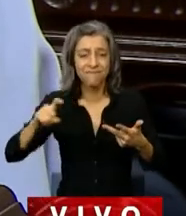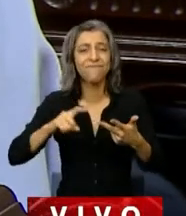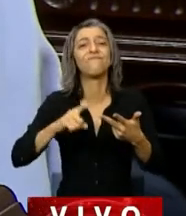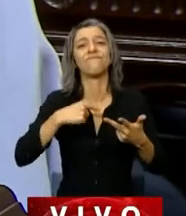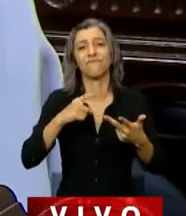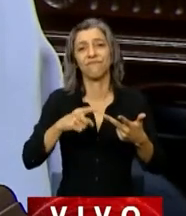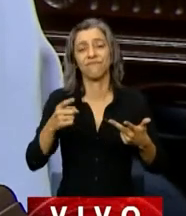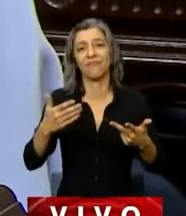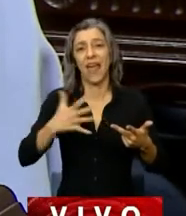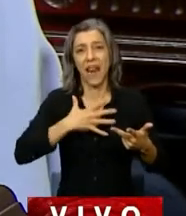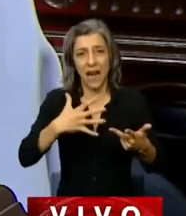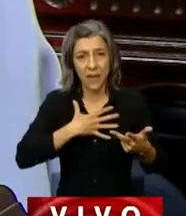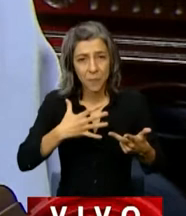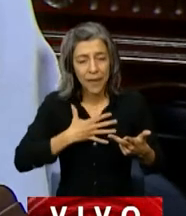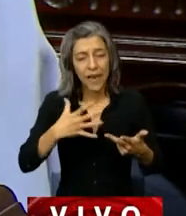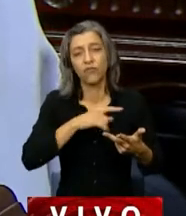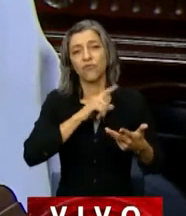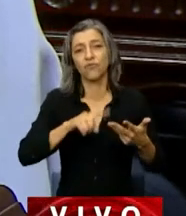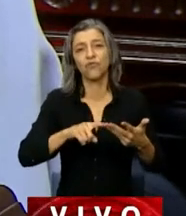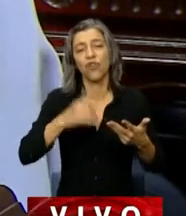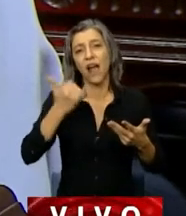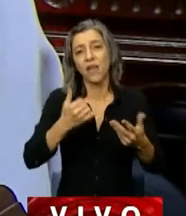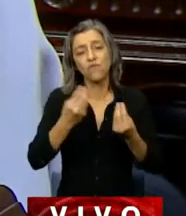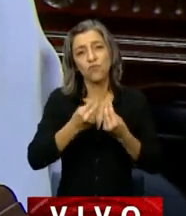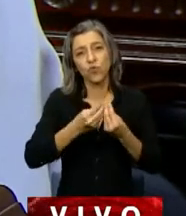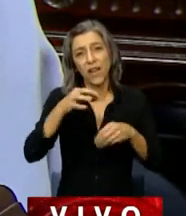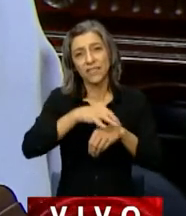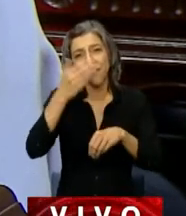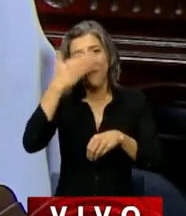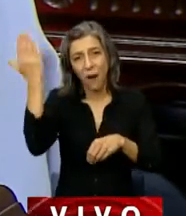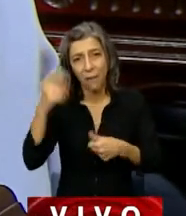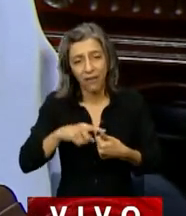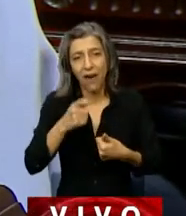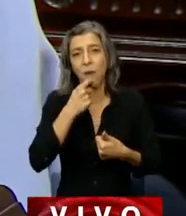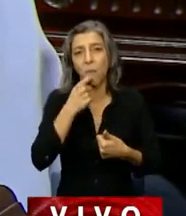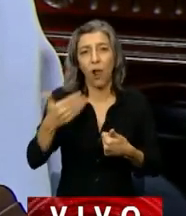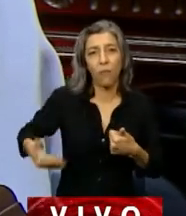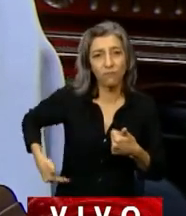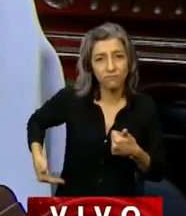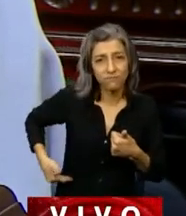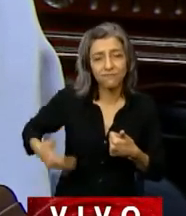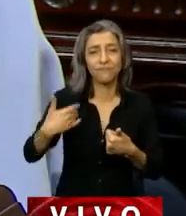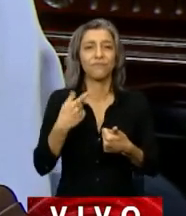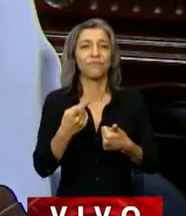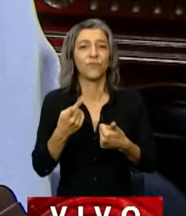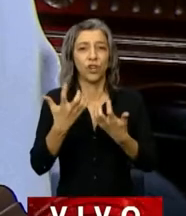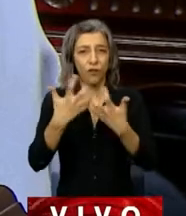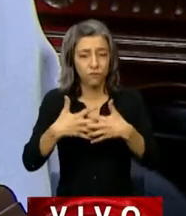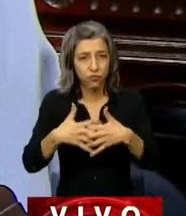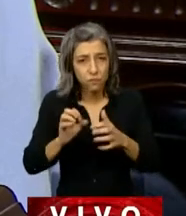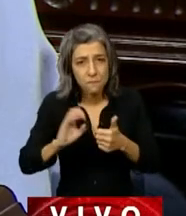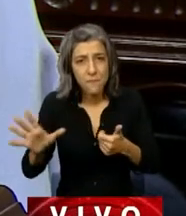respiratorias crónicas, muchas enfermedades como insuficiencia renal, enfermedades